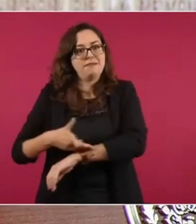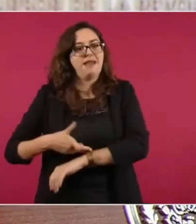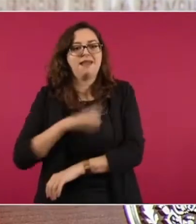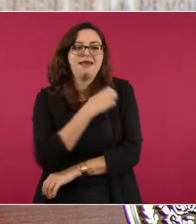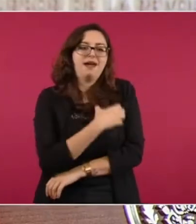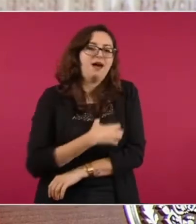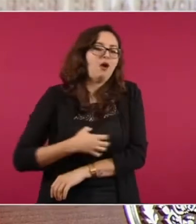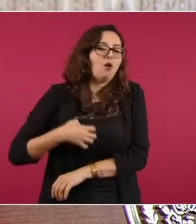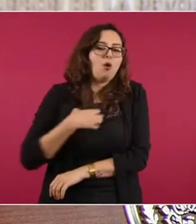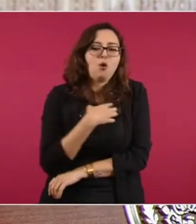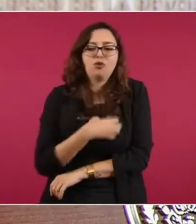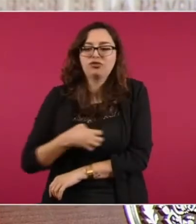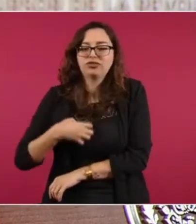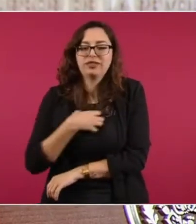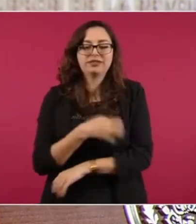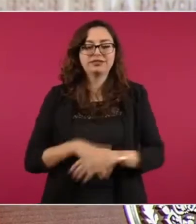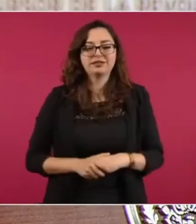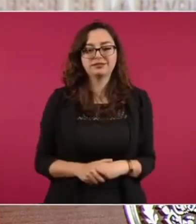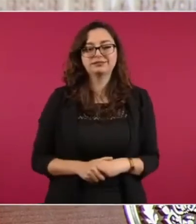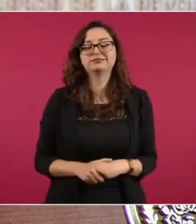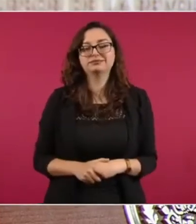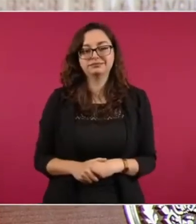y familia migrante,